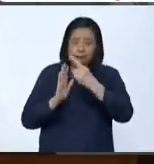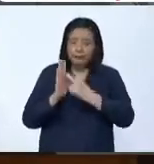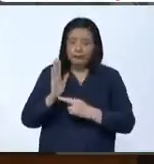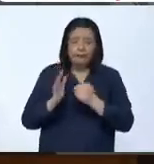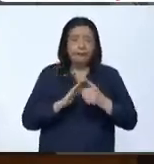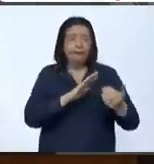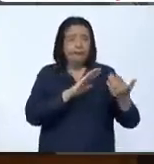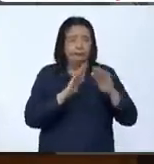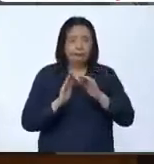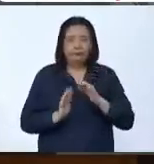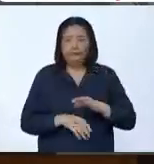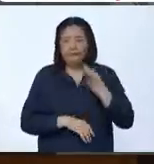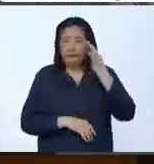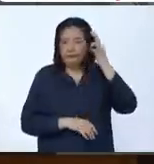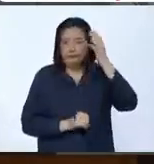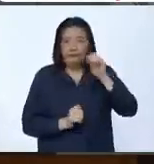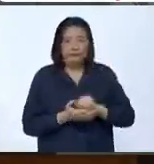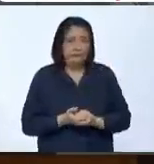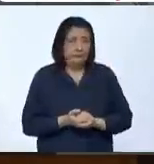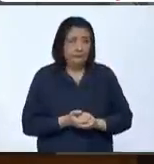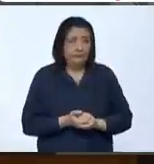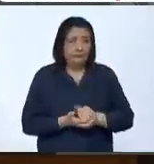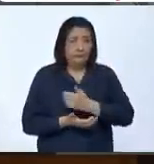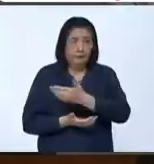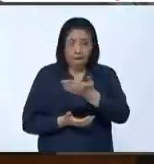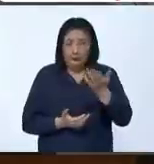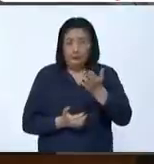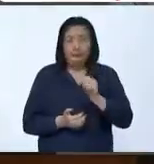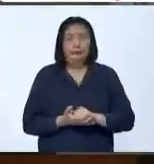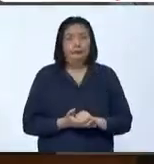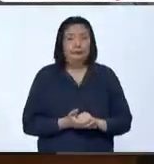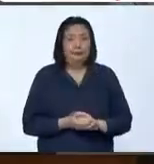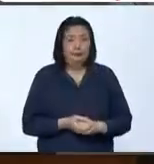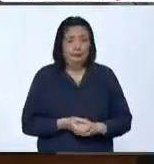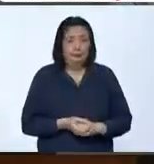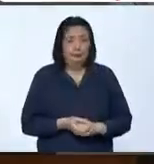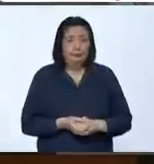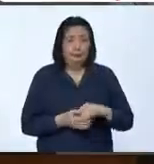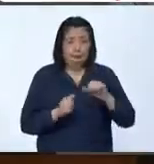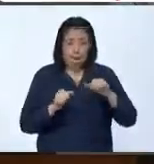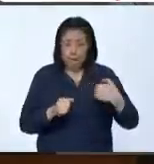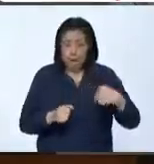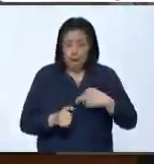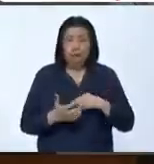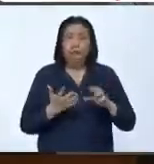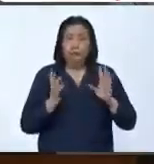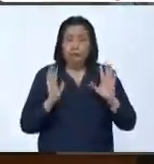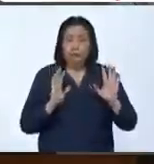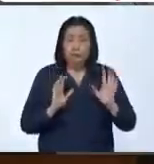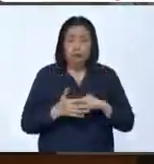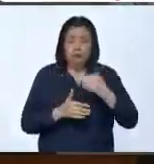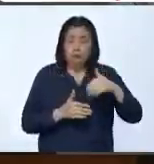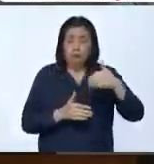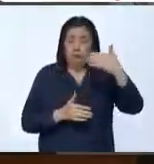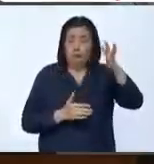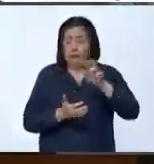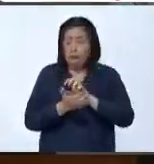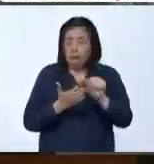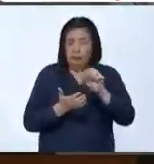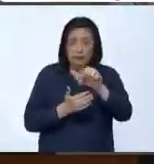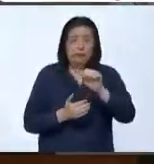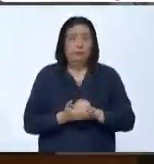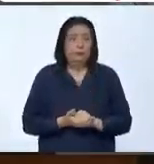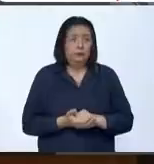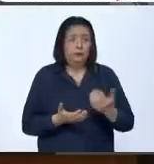de nuestros pueblos originarios para ellos estableceremos en los próximos meses